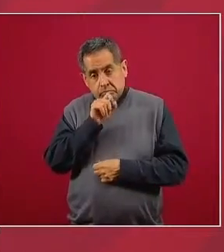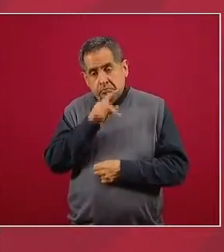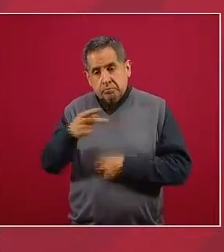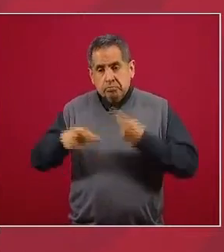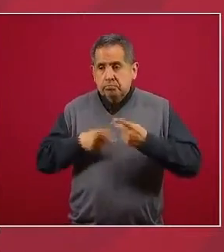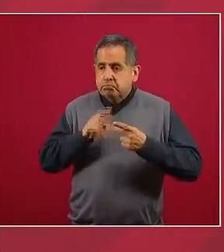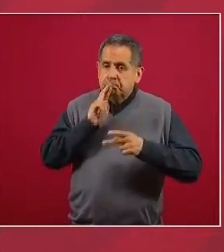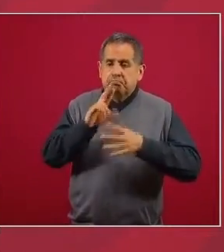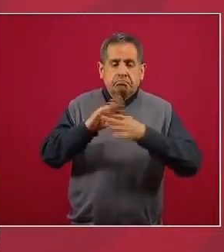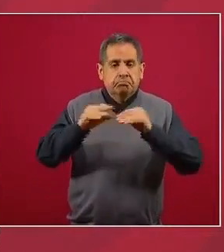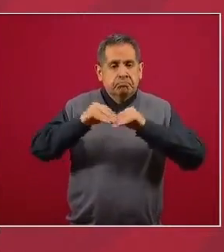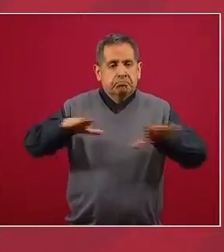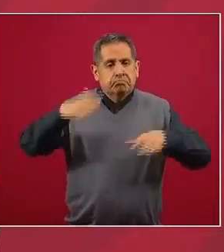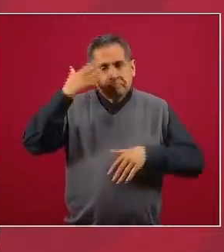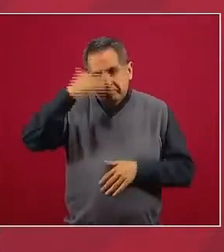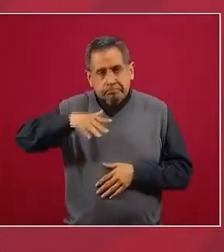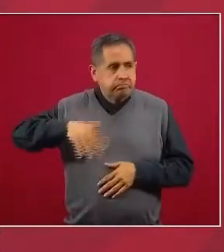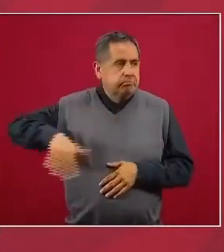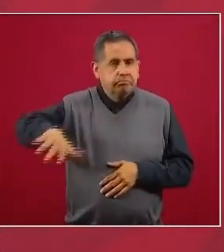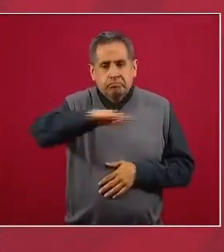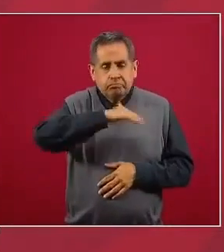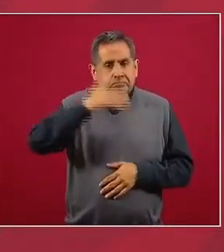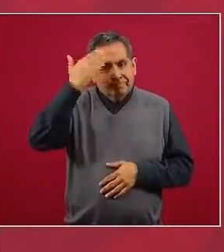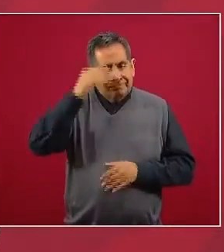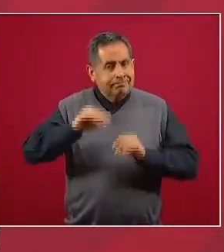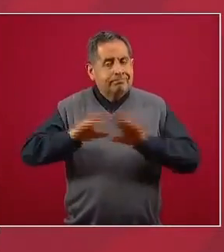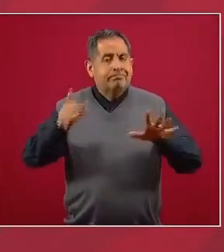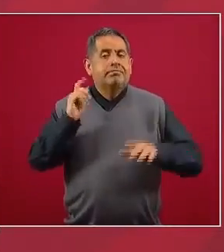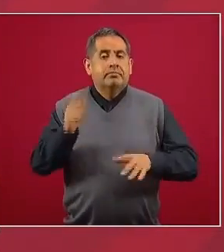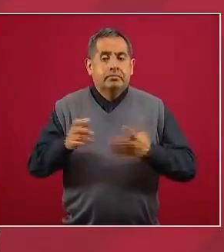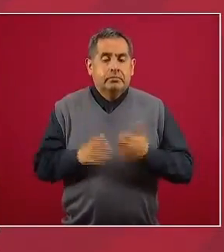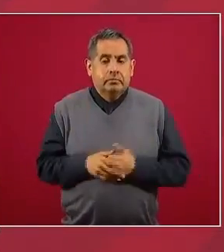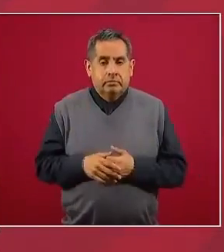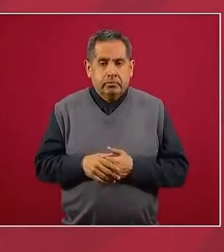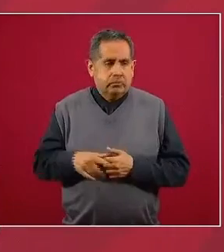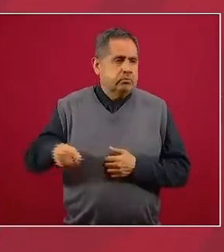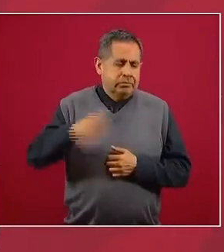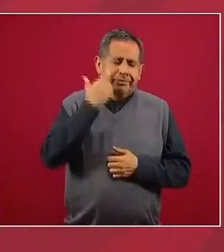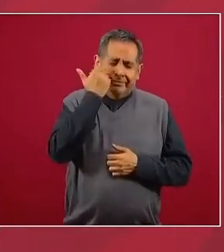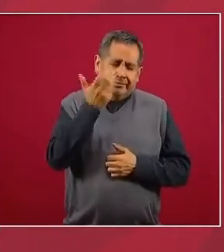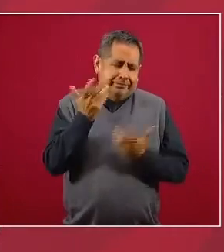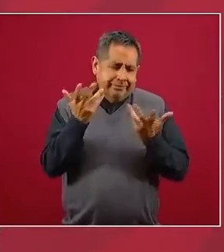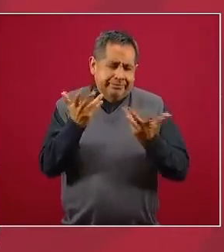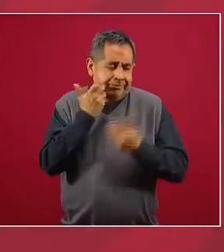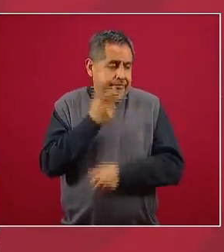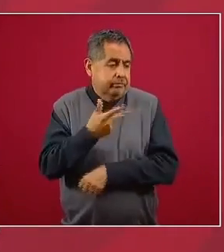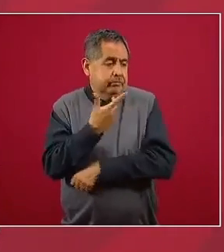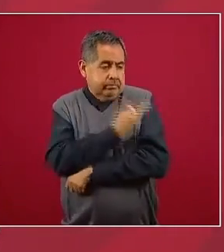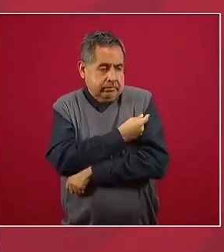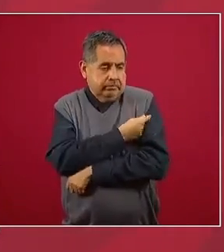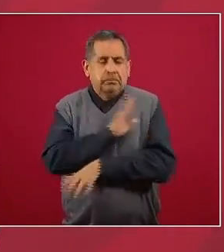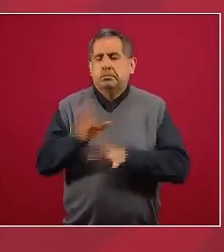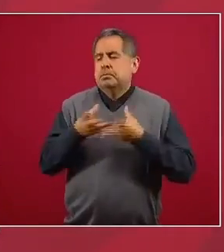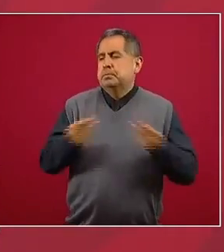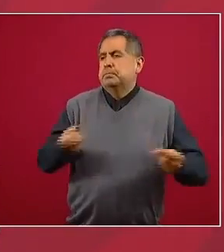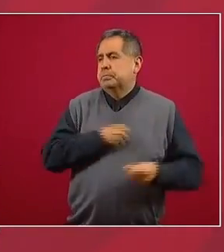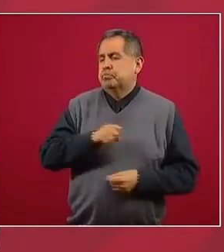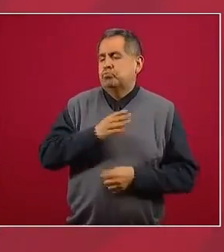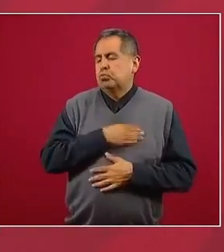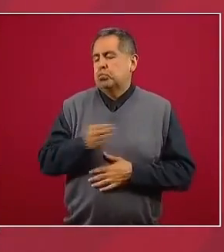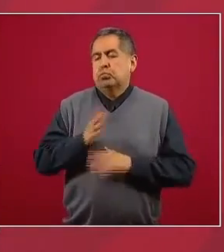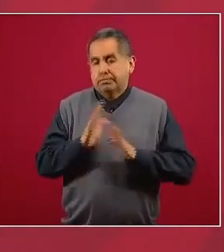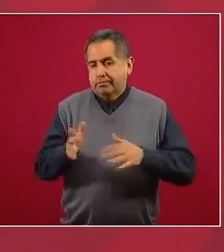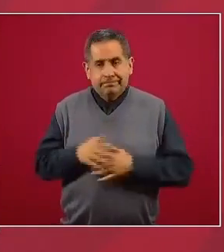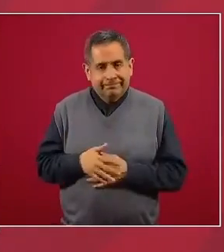preguntas para que todo el mundo tenga claro que todos quisiéramos que haya una vacuna contra el COVID,